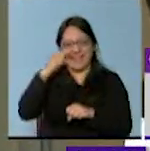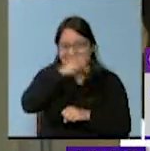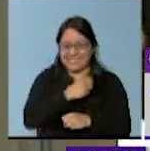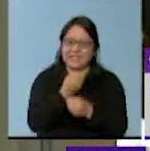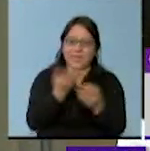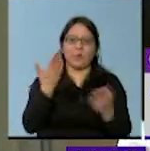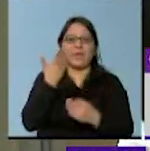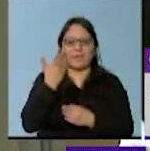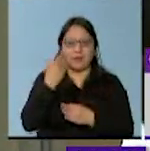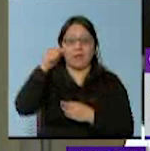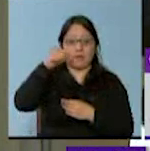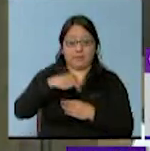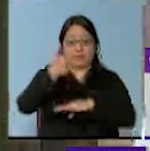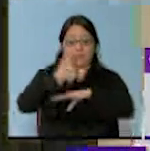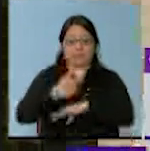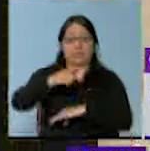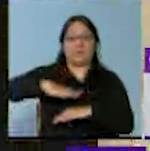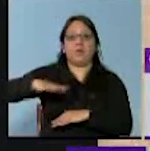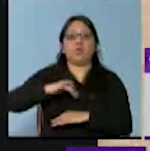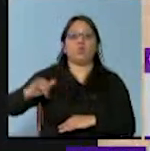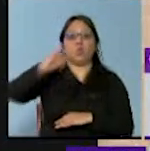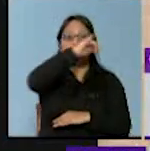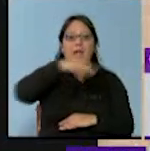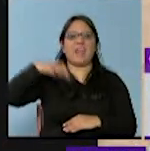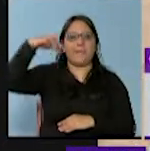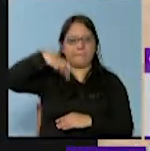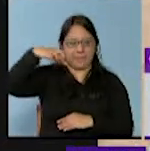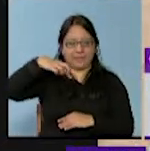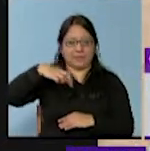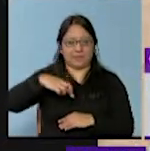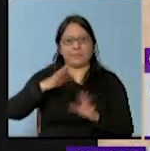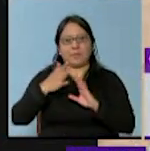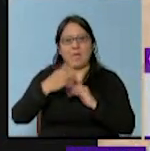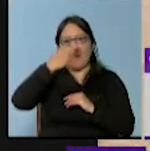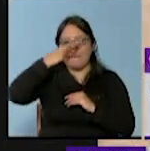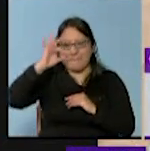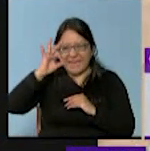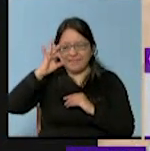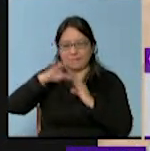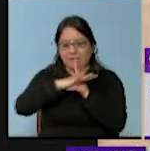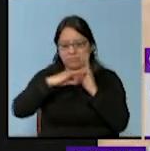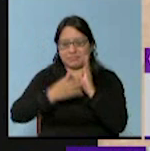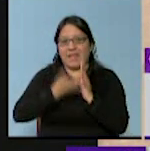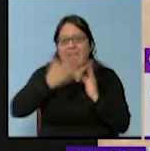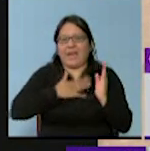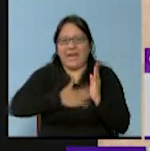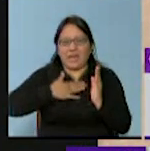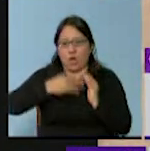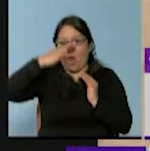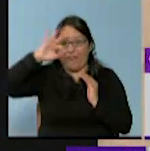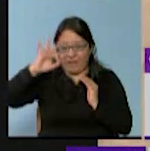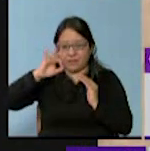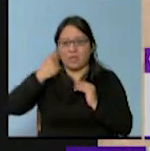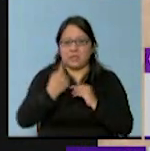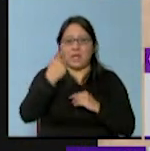estación aérea el perico tenemos una temperatura de 20 grados ocho décimas en estos momentos son las